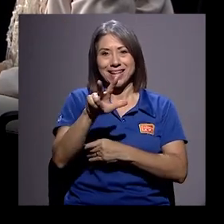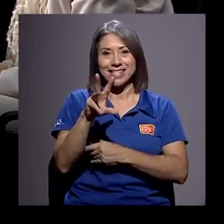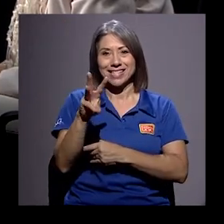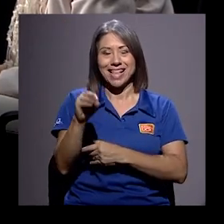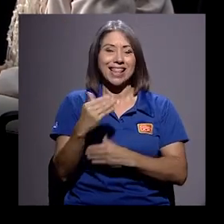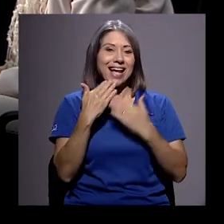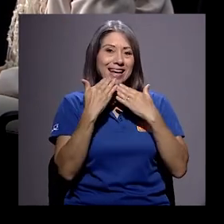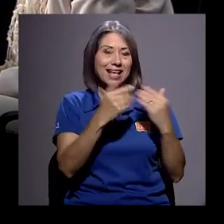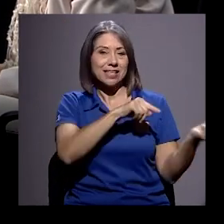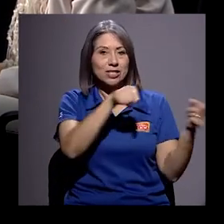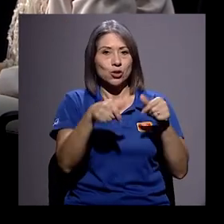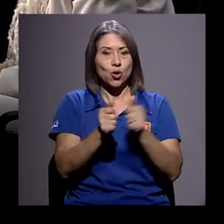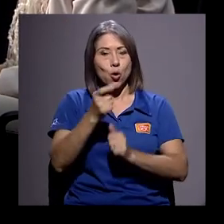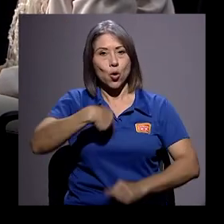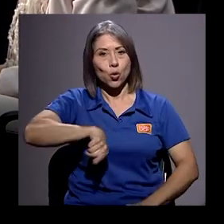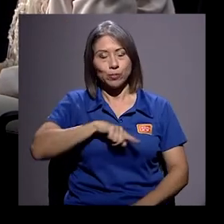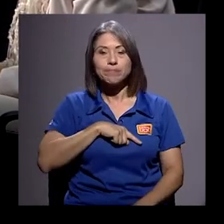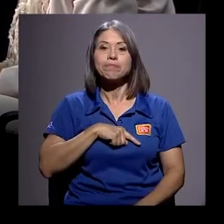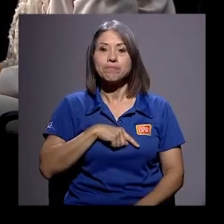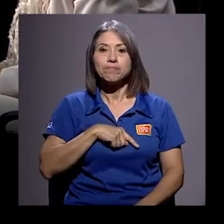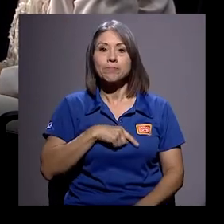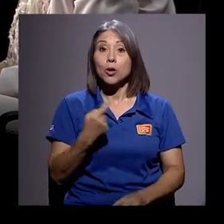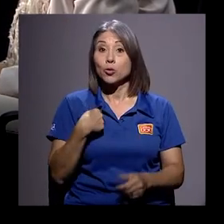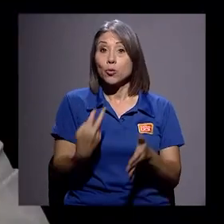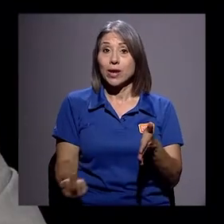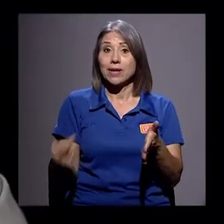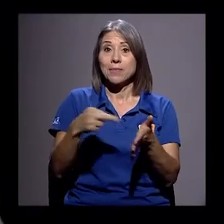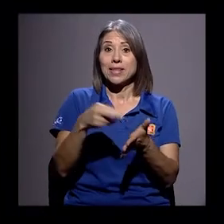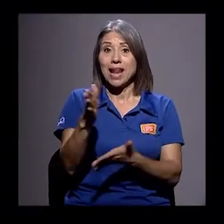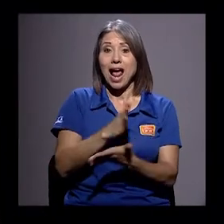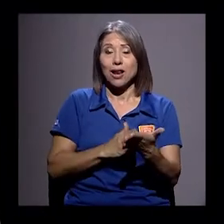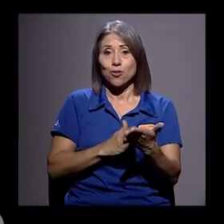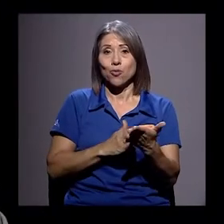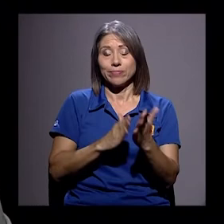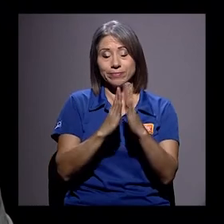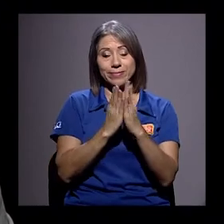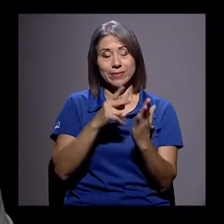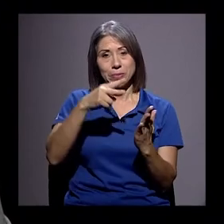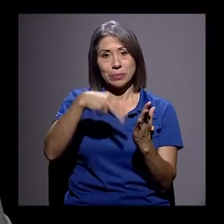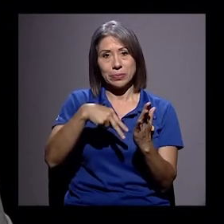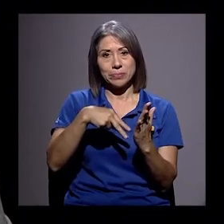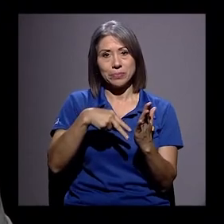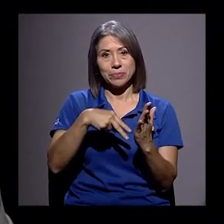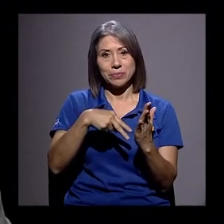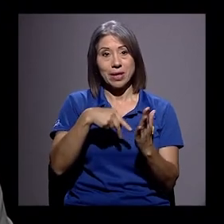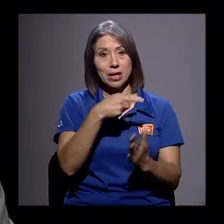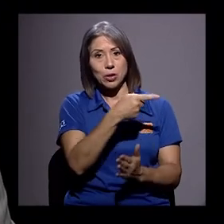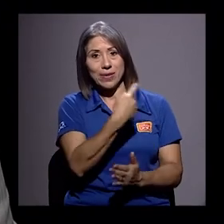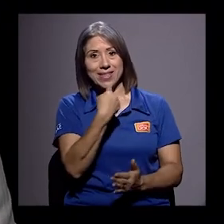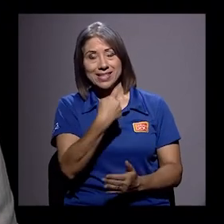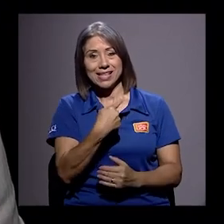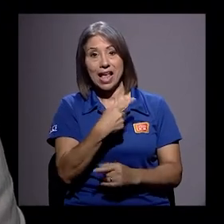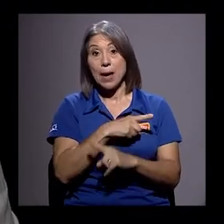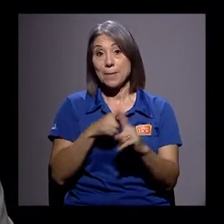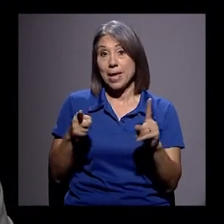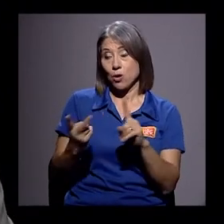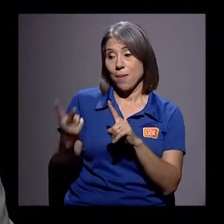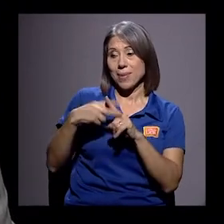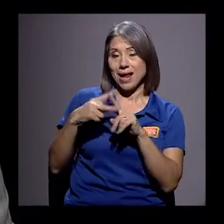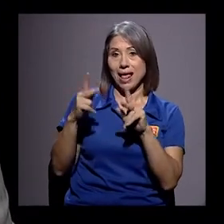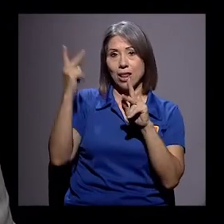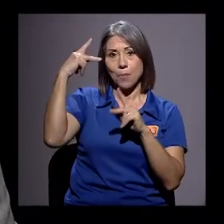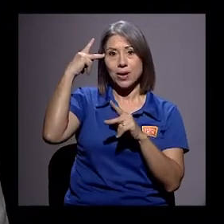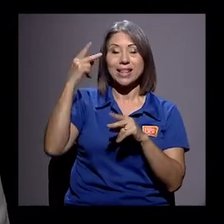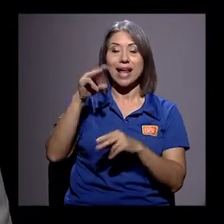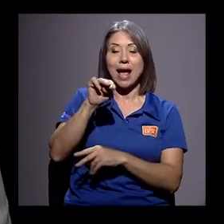por estar con nosotros y voy a repetir algo desde la literatura que doña abril decía pero en la política max